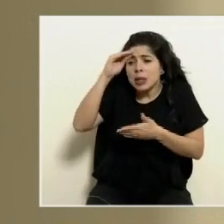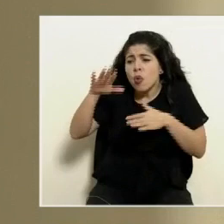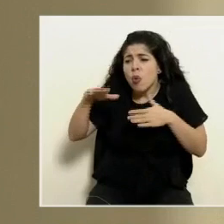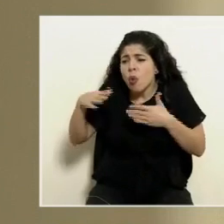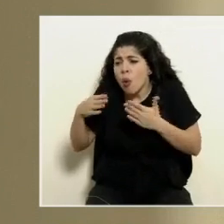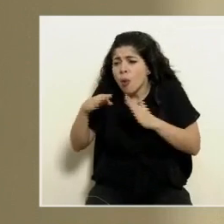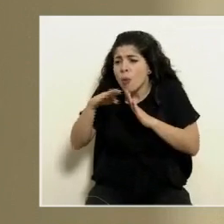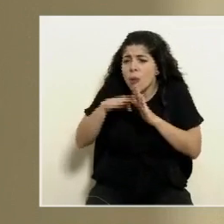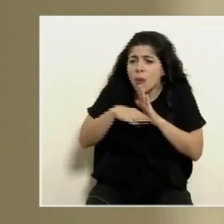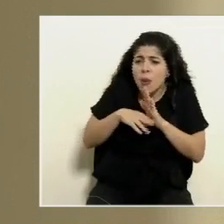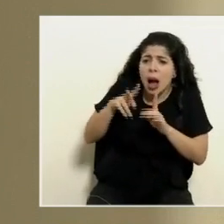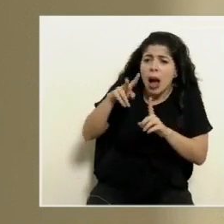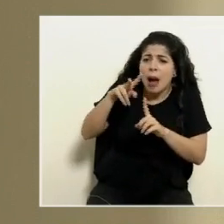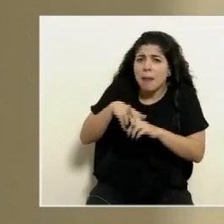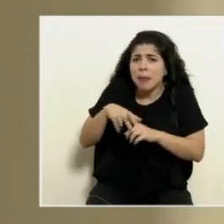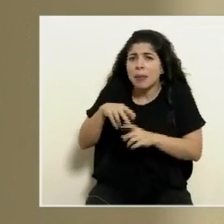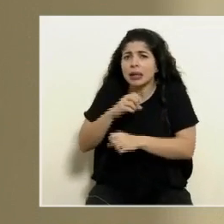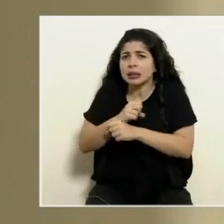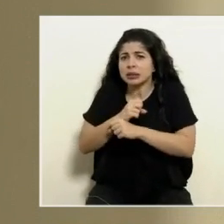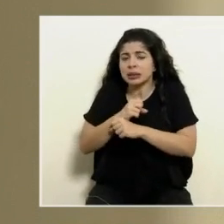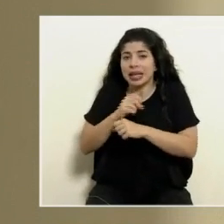que aplicar, los protocolos sanitarios.